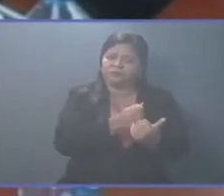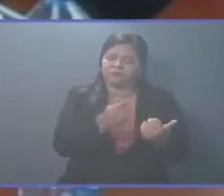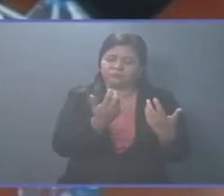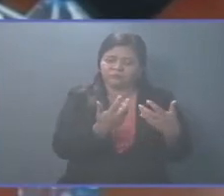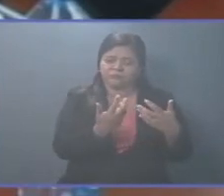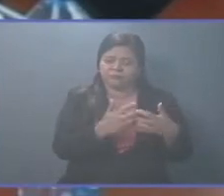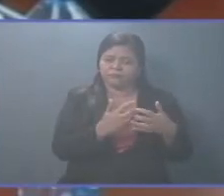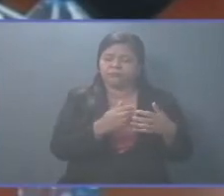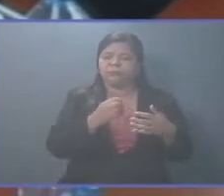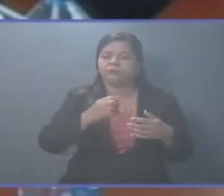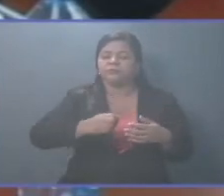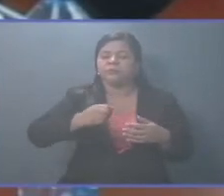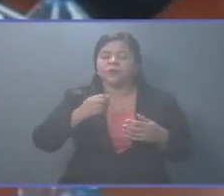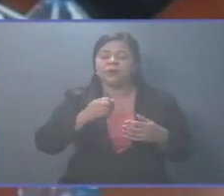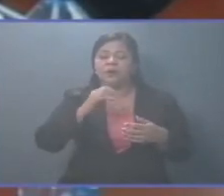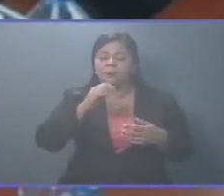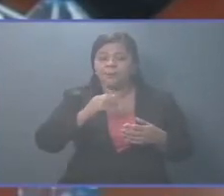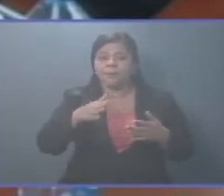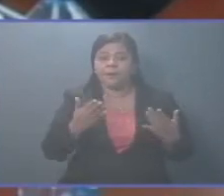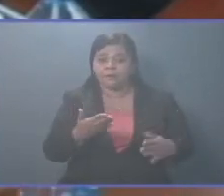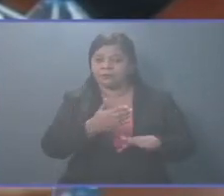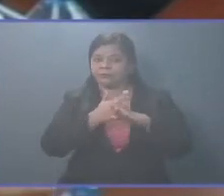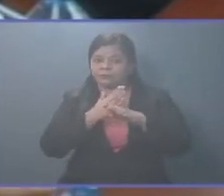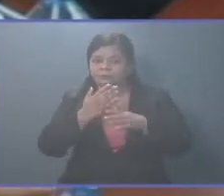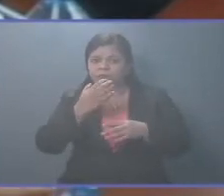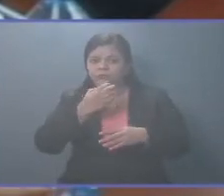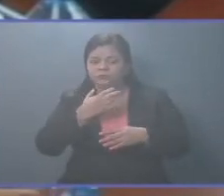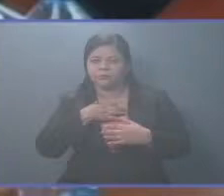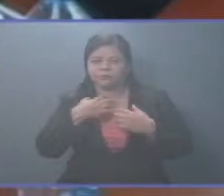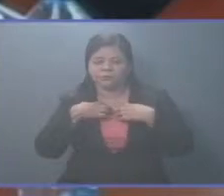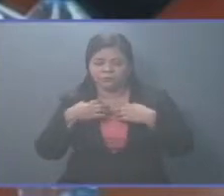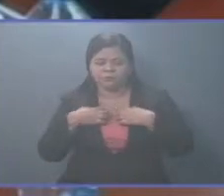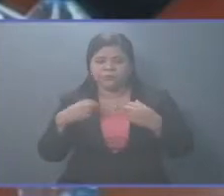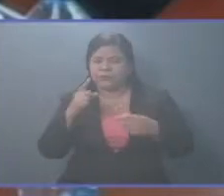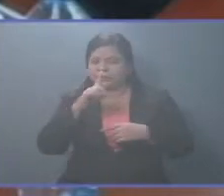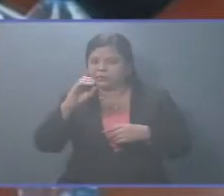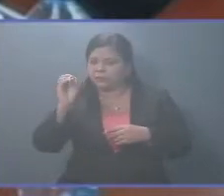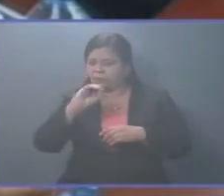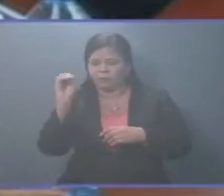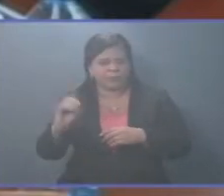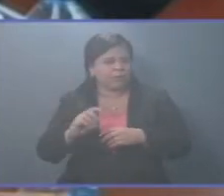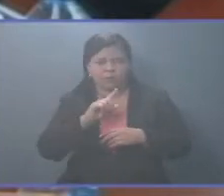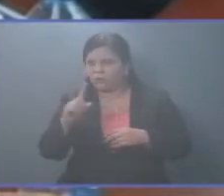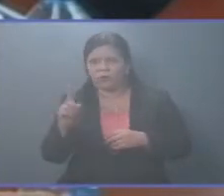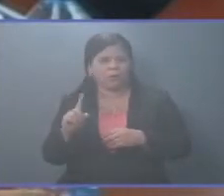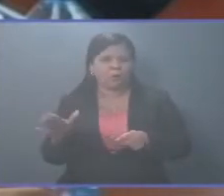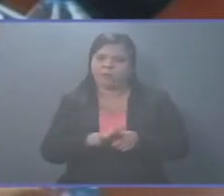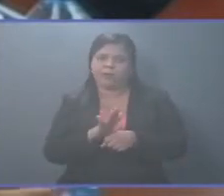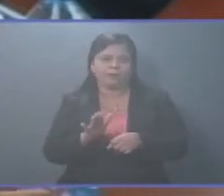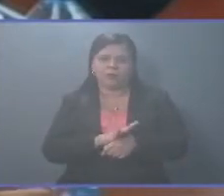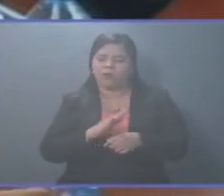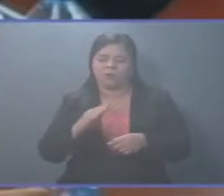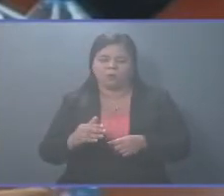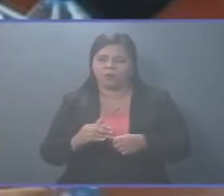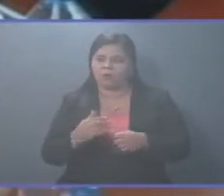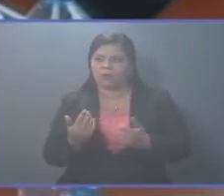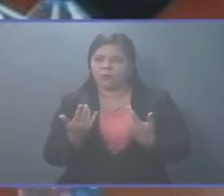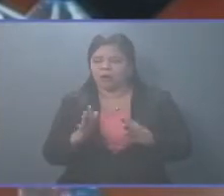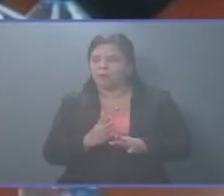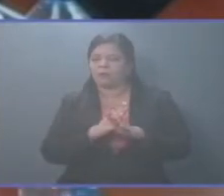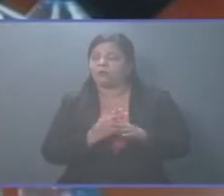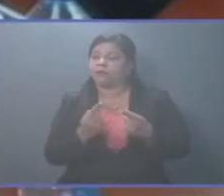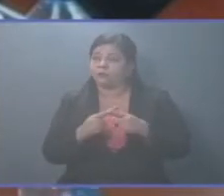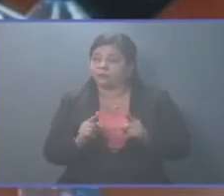influenza, de la gripe, ¿verdad? No es 100%, o sea, la población no va a quedar totalmente inmunizada.